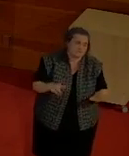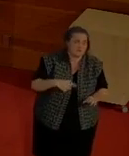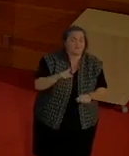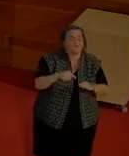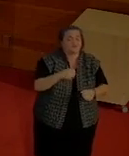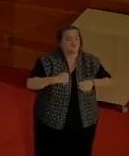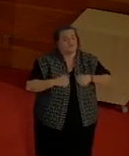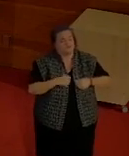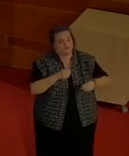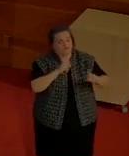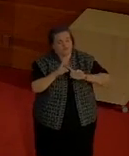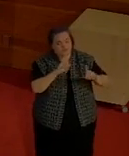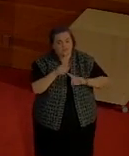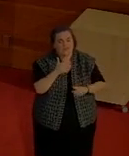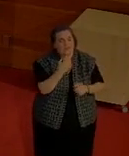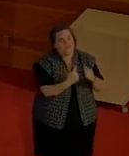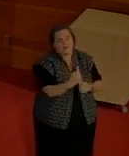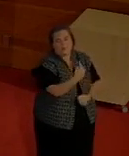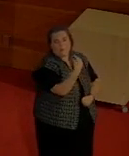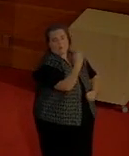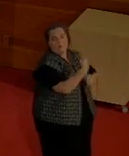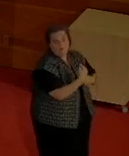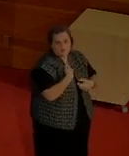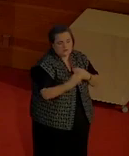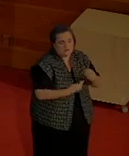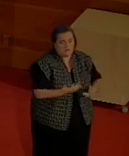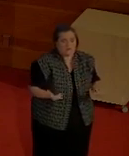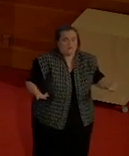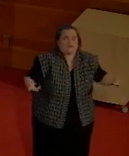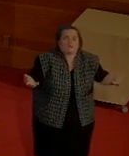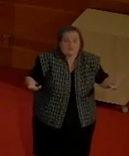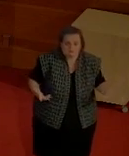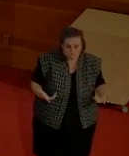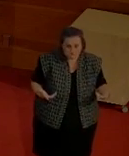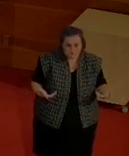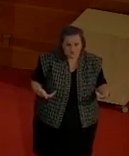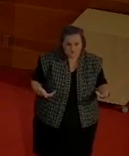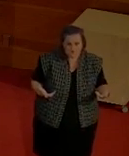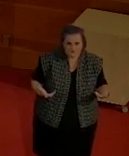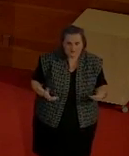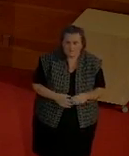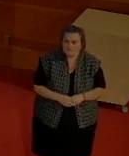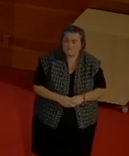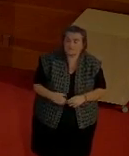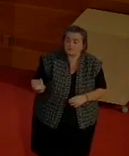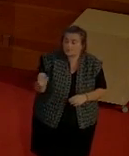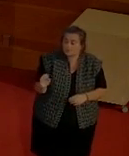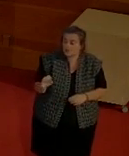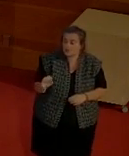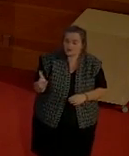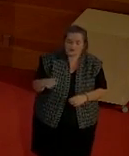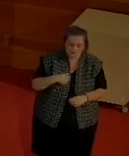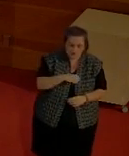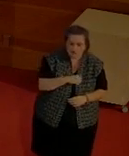quejes de que alguien te impone lo que tienes que hacer pero es una posición Y lo acepto o no quiero ser